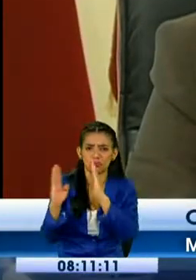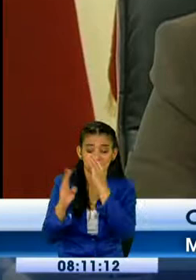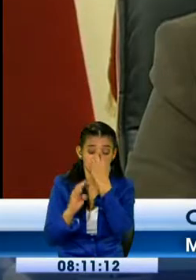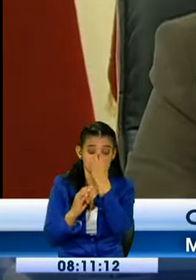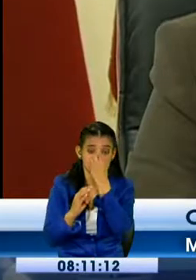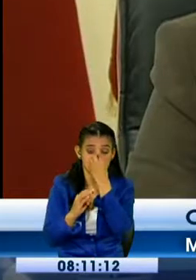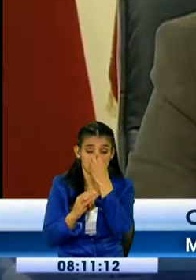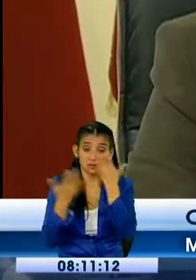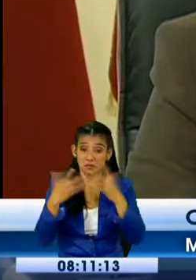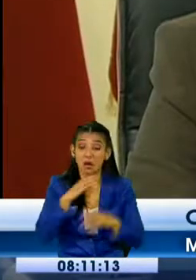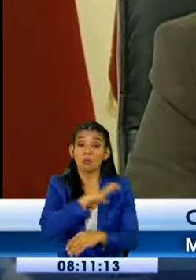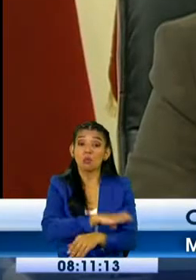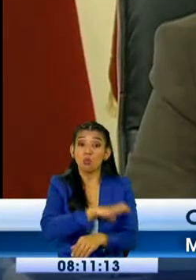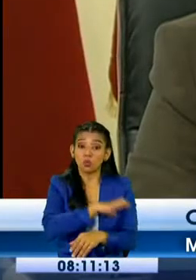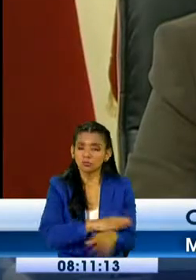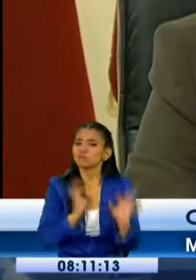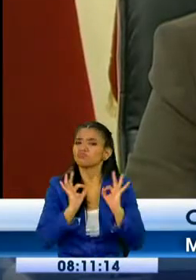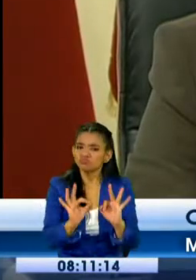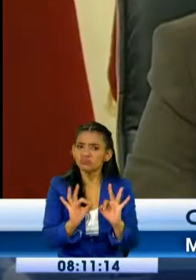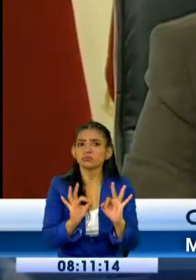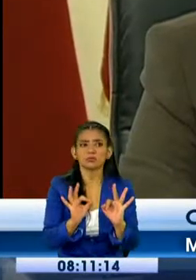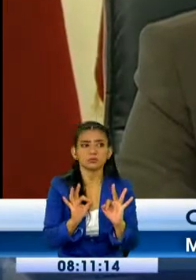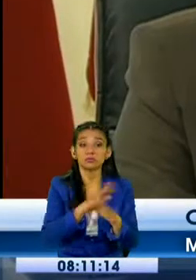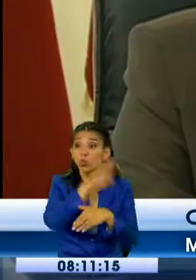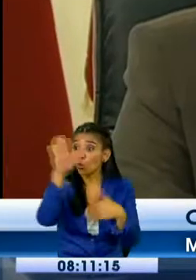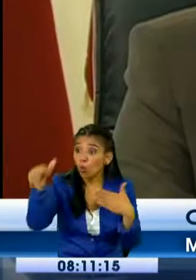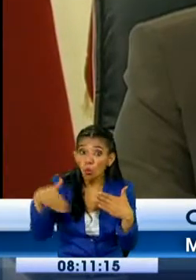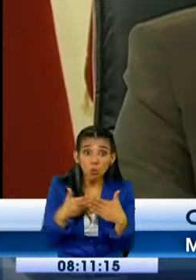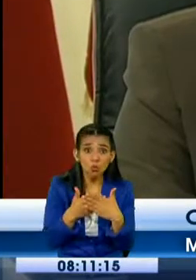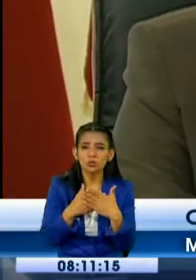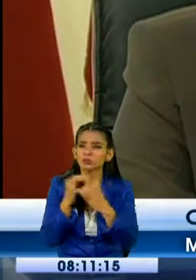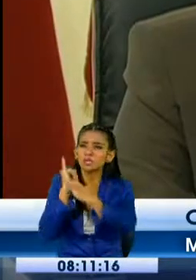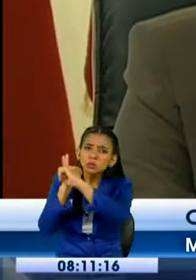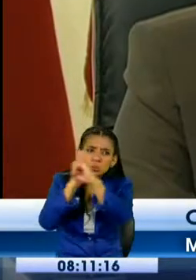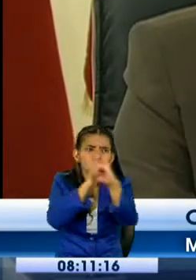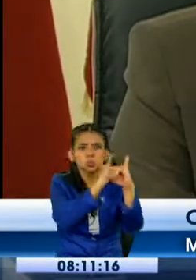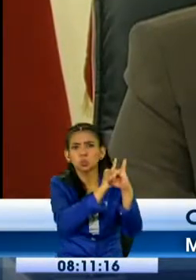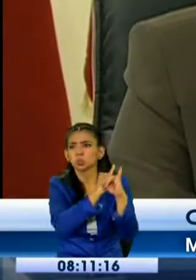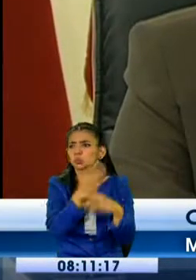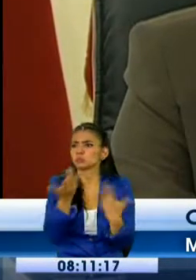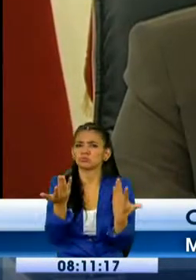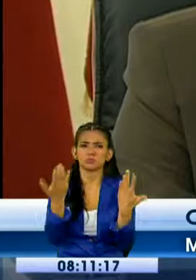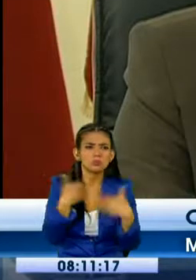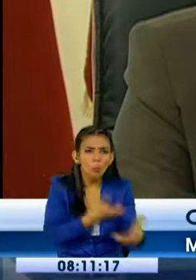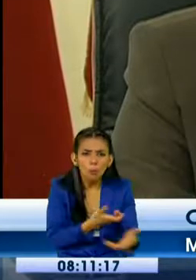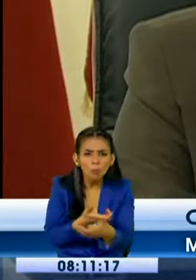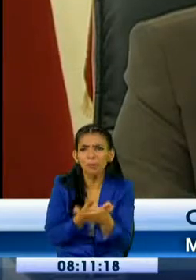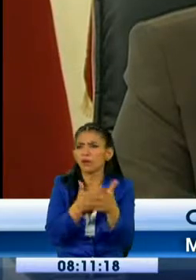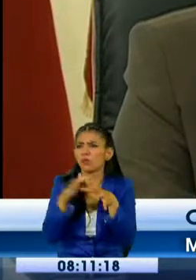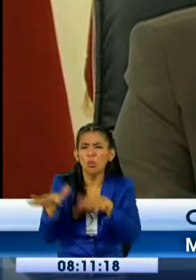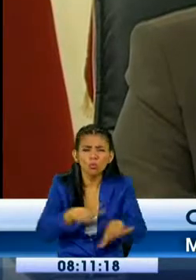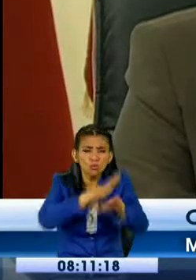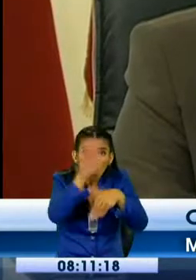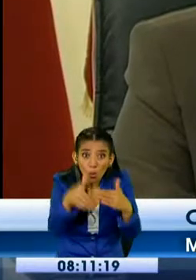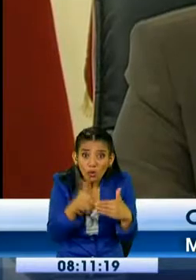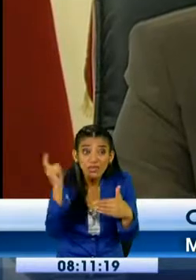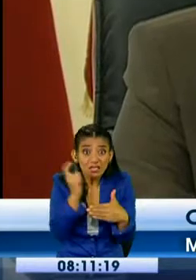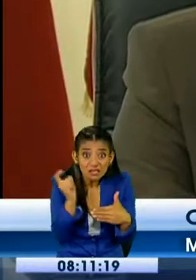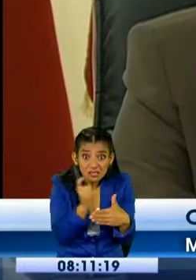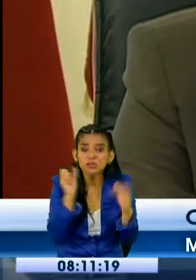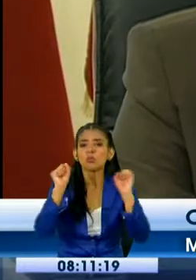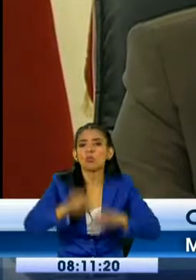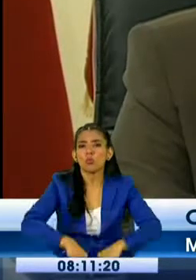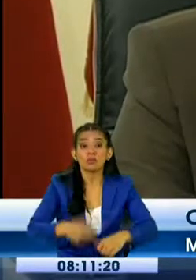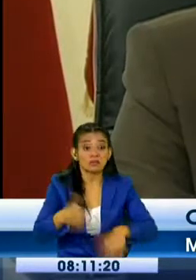del municipio, absolutamente todos los medios que han sido coordinados y requeridos